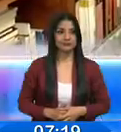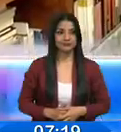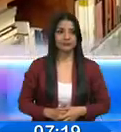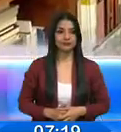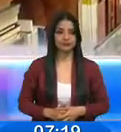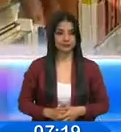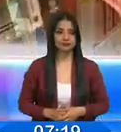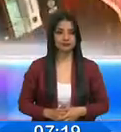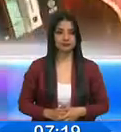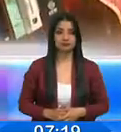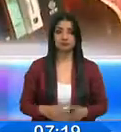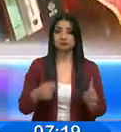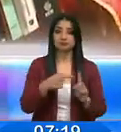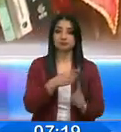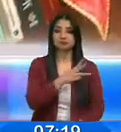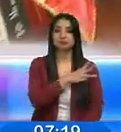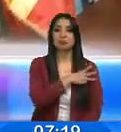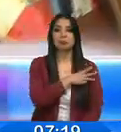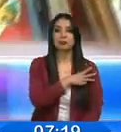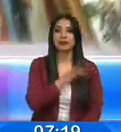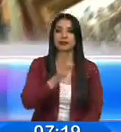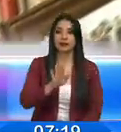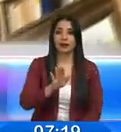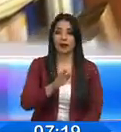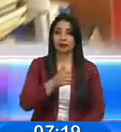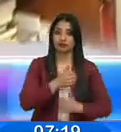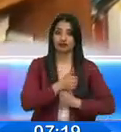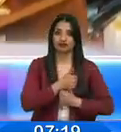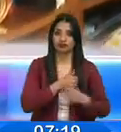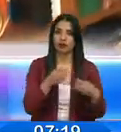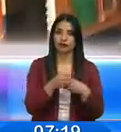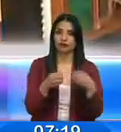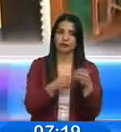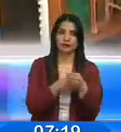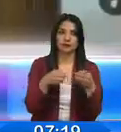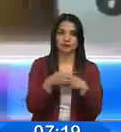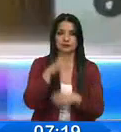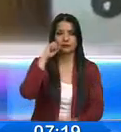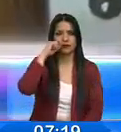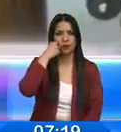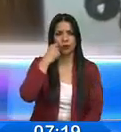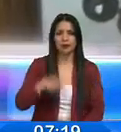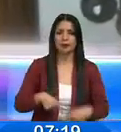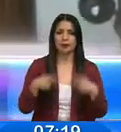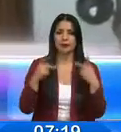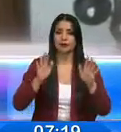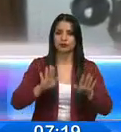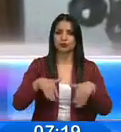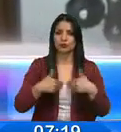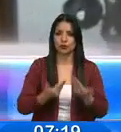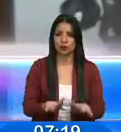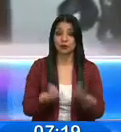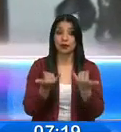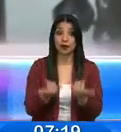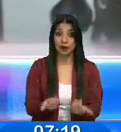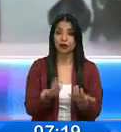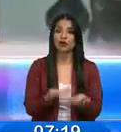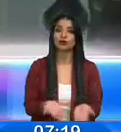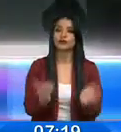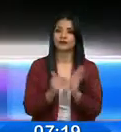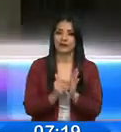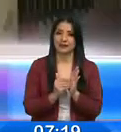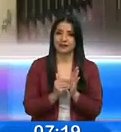Como buen militar en la oficina del general Paco Moncayo no puede faltar recuerdos de cuando cruzó la vida militar. Hoy quiere volver a